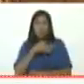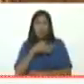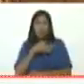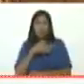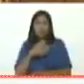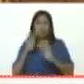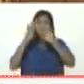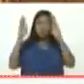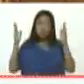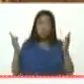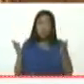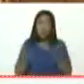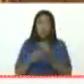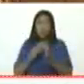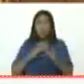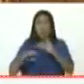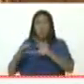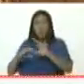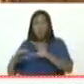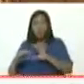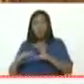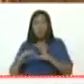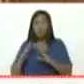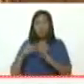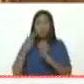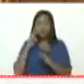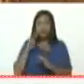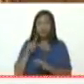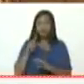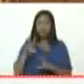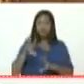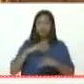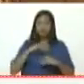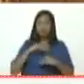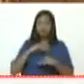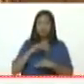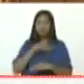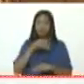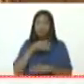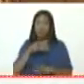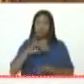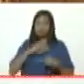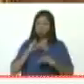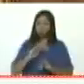por el mundo de la comunicación, y pudiera ser asumido así por la sociedad.